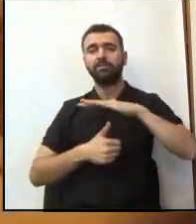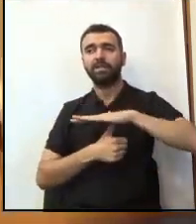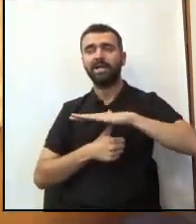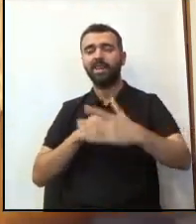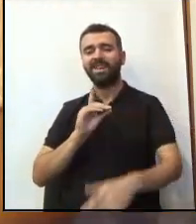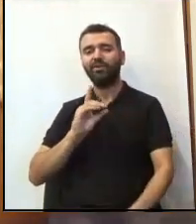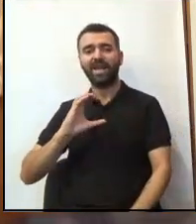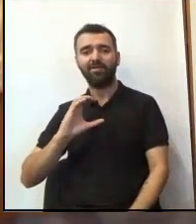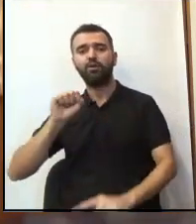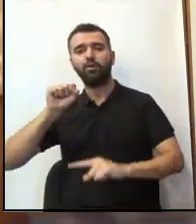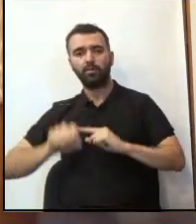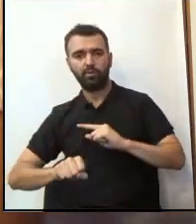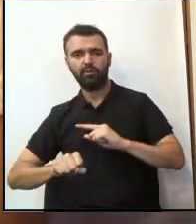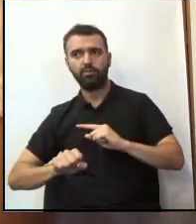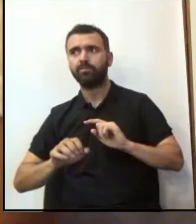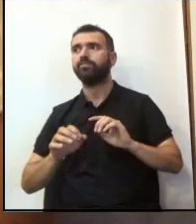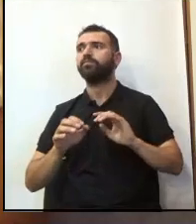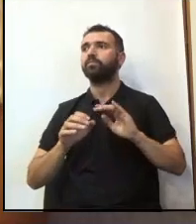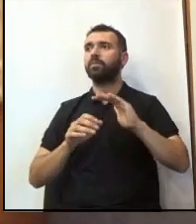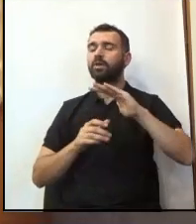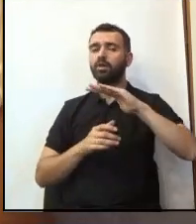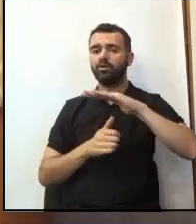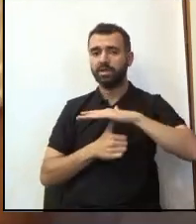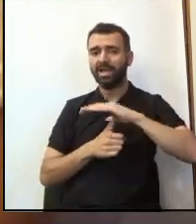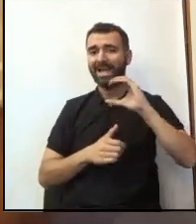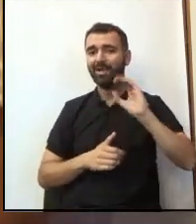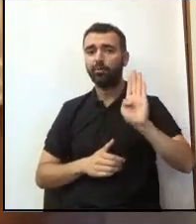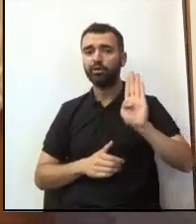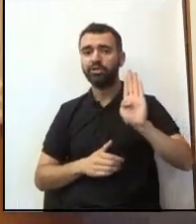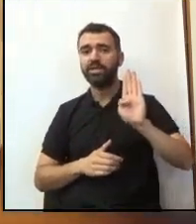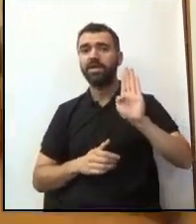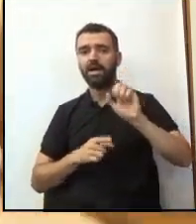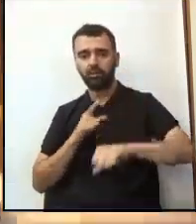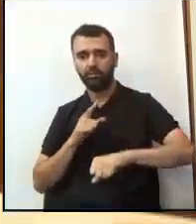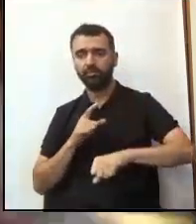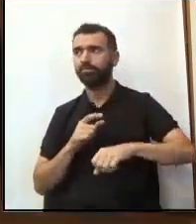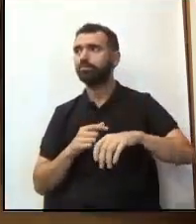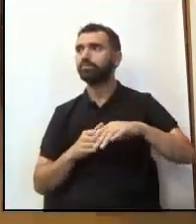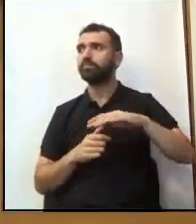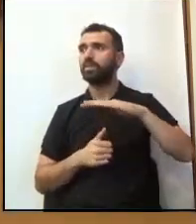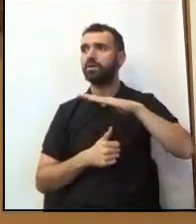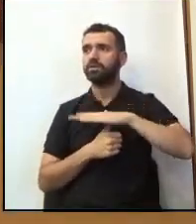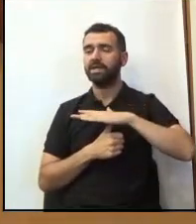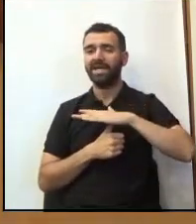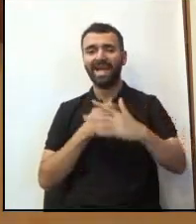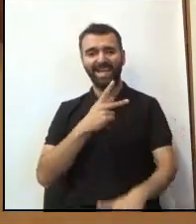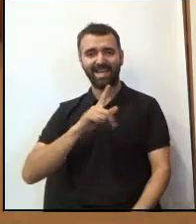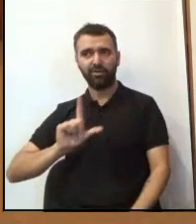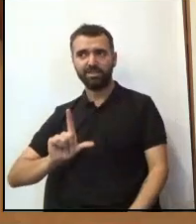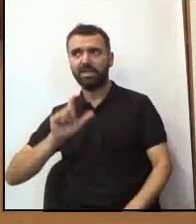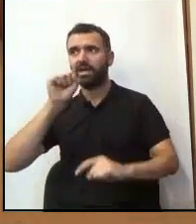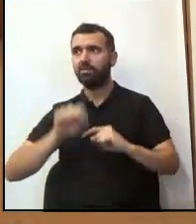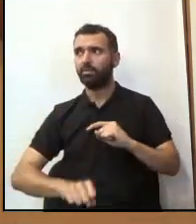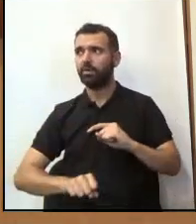Carballo. Apruebo. Muchas gracias. Concejal Brodsky. Apruebo. Gracias. Concejala Lorenzini.